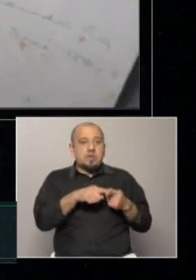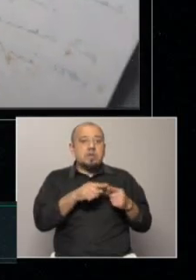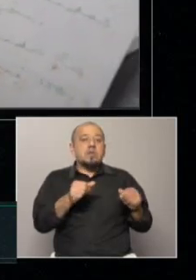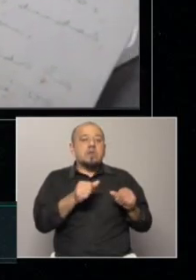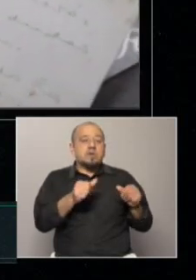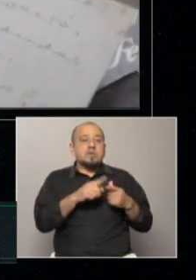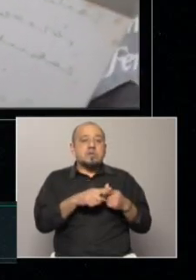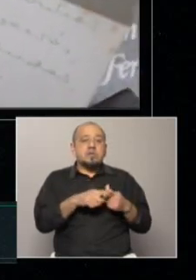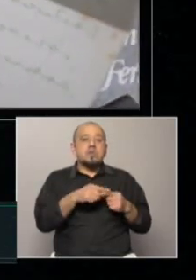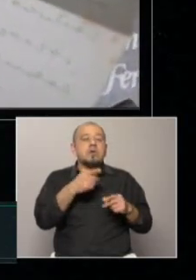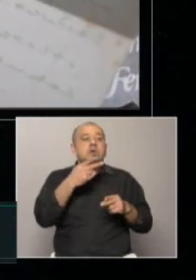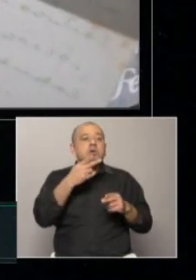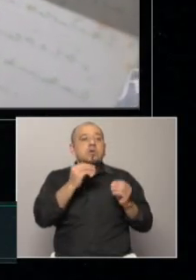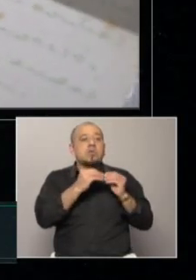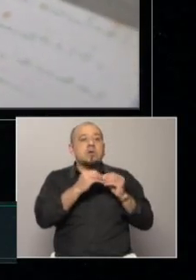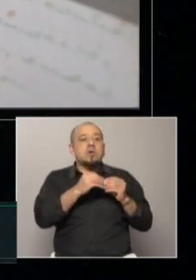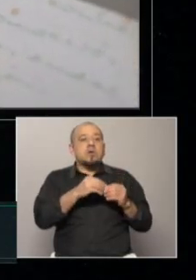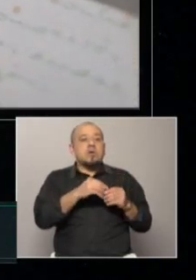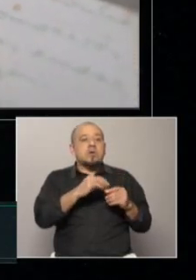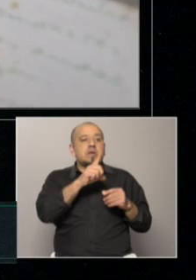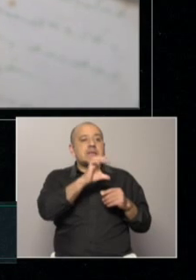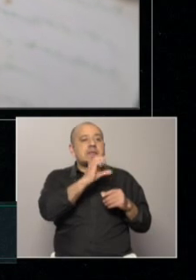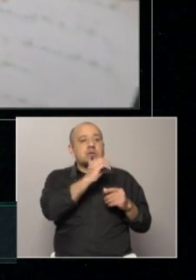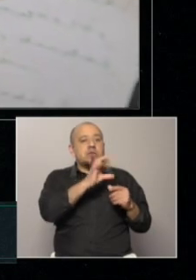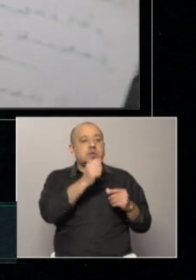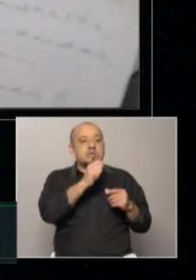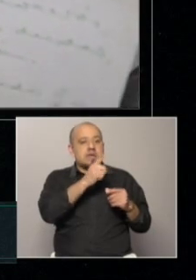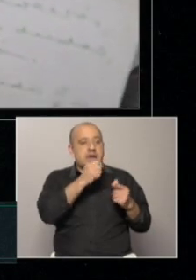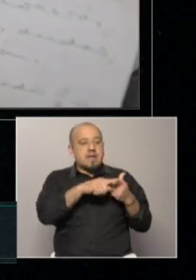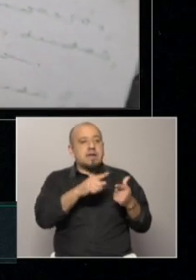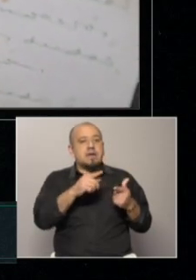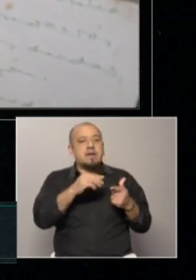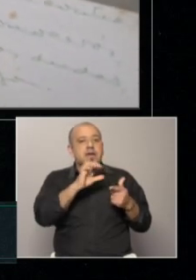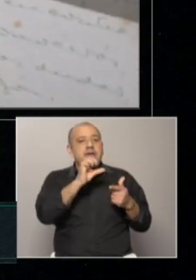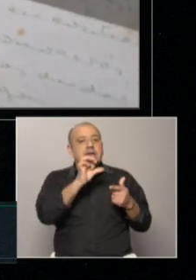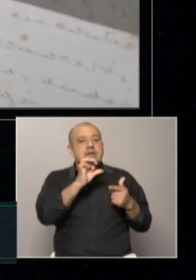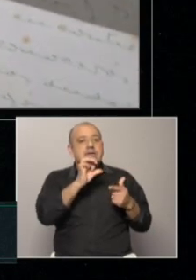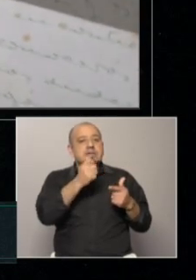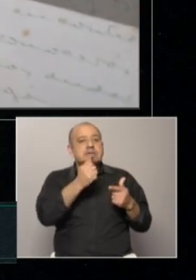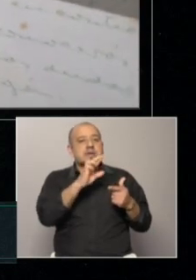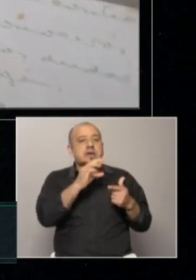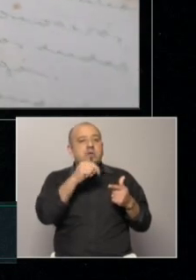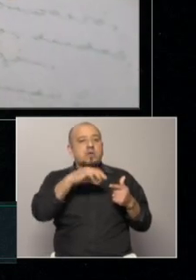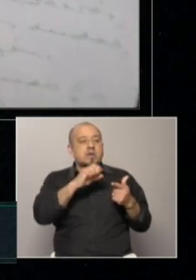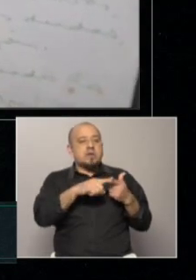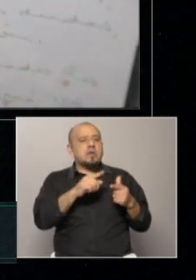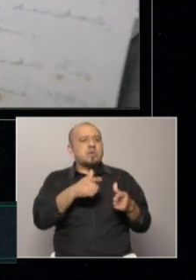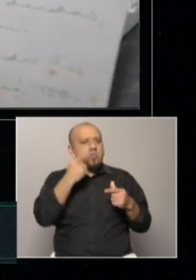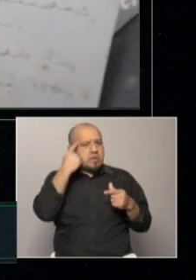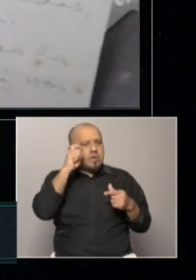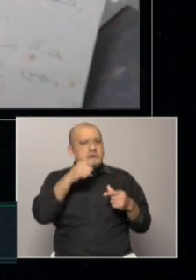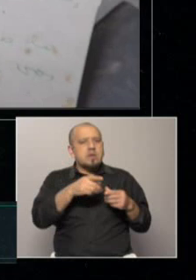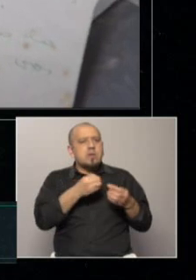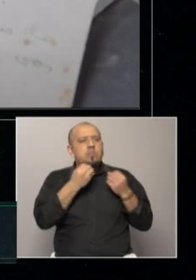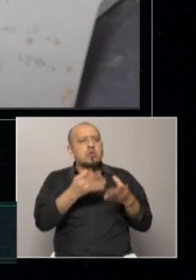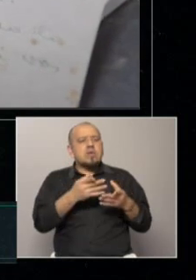hacen. Vamos a nombrar a los compañeros, Andrés Escarrone y Leo Sala, realización y producción. Pero, ¿de dónde te salió esta idea? ¿De dónde te surgió? ¿Por